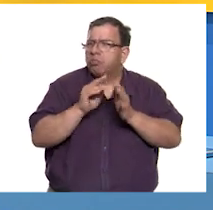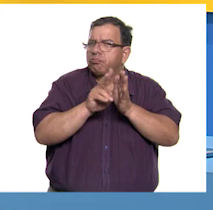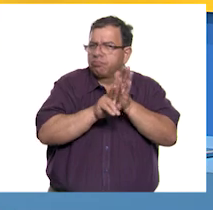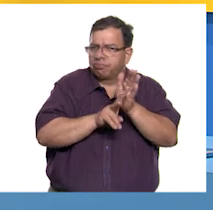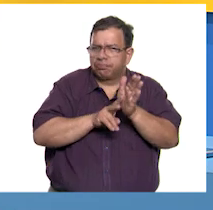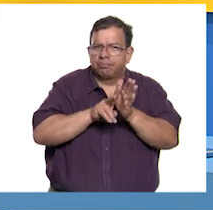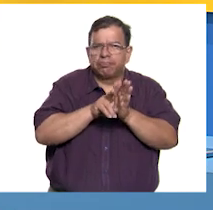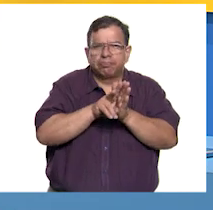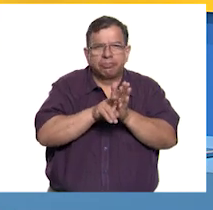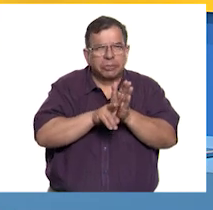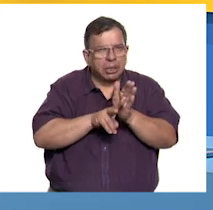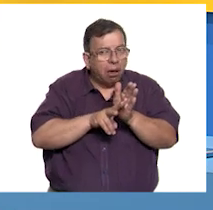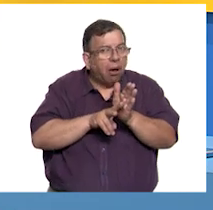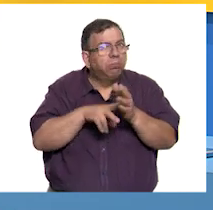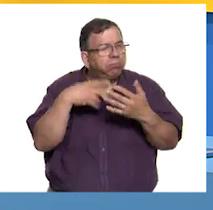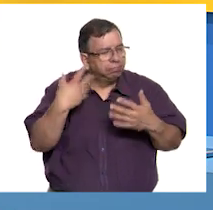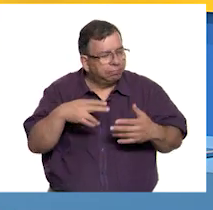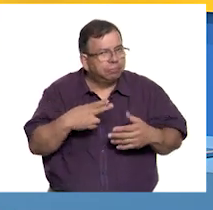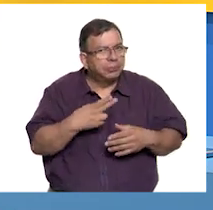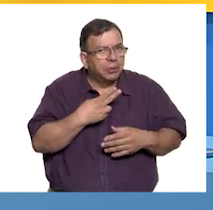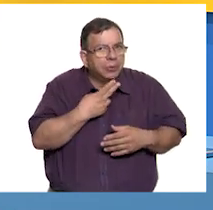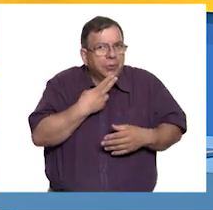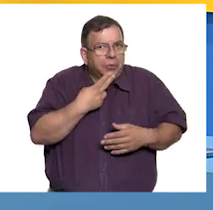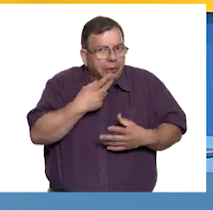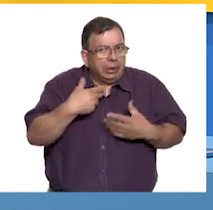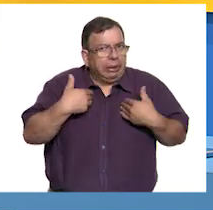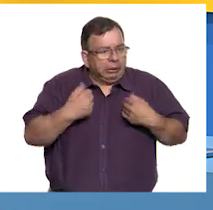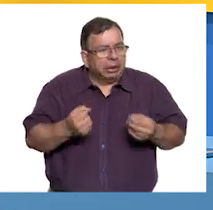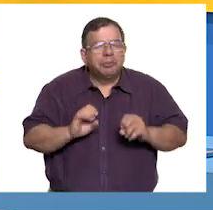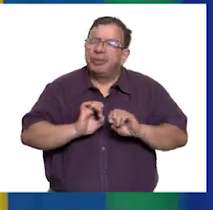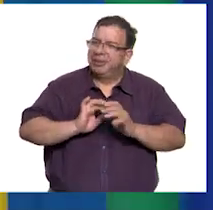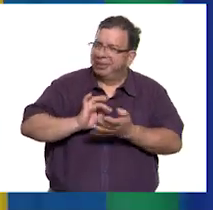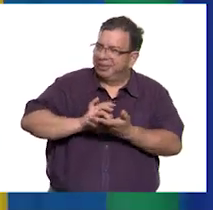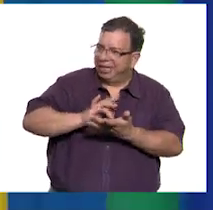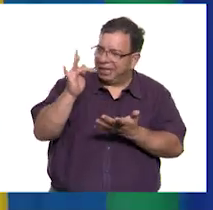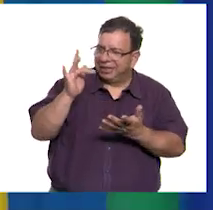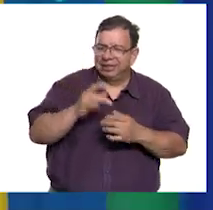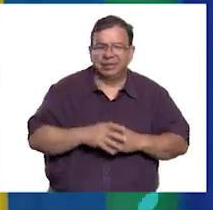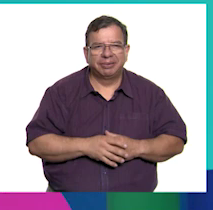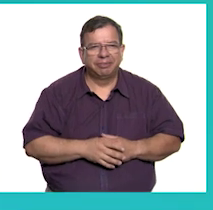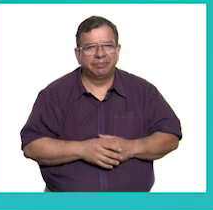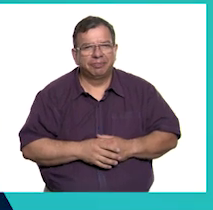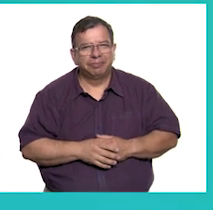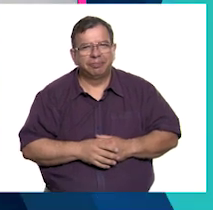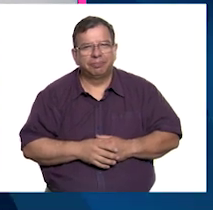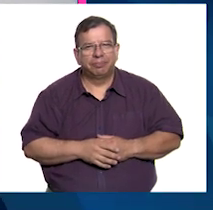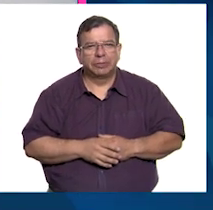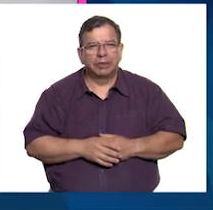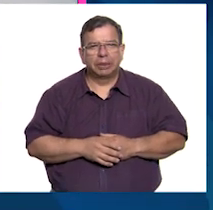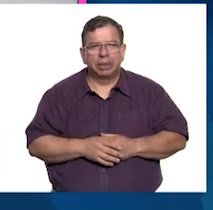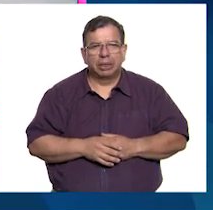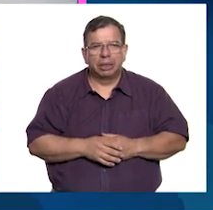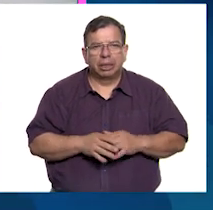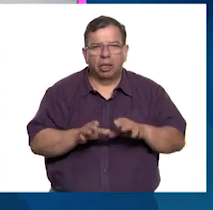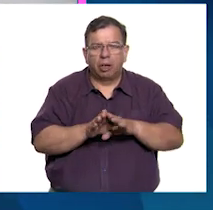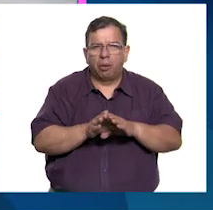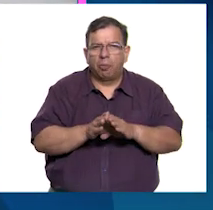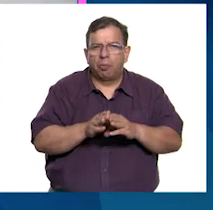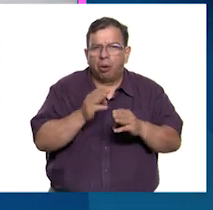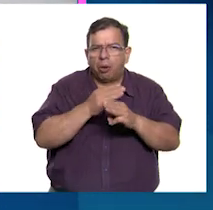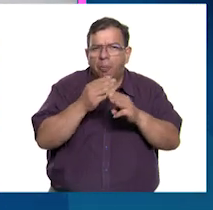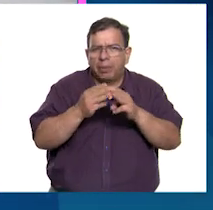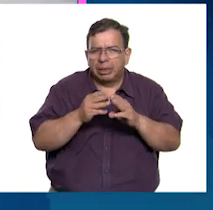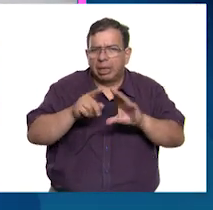y pues fue muy útil para entender el tema. Muchas gracias, maestra. Así es, pues aprendimos que por medio de materiales